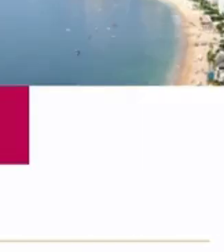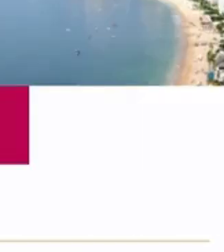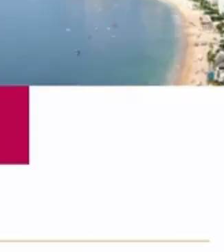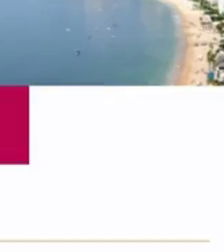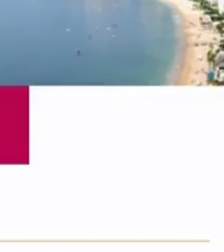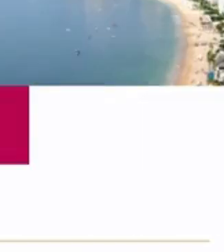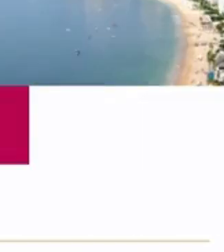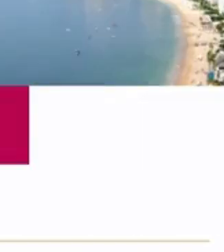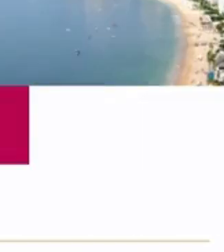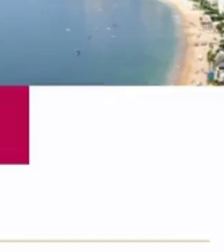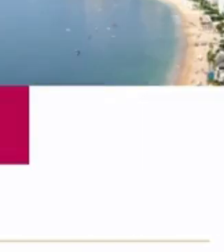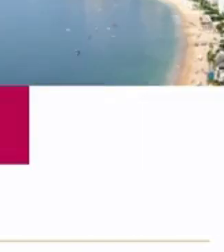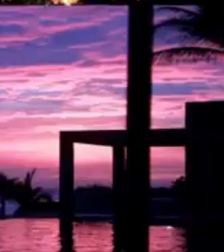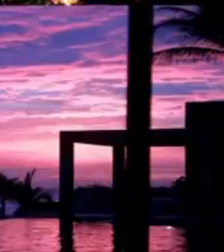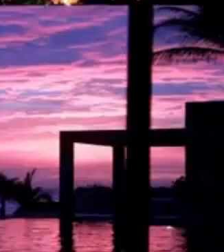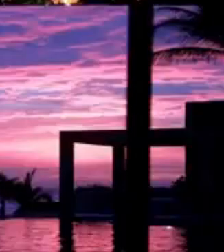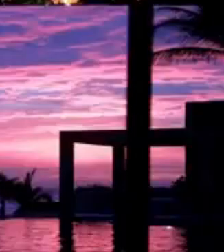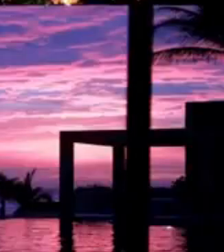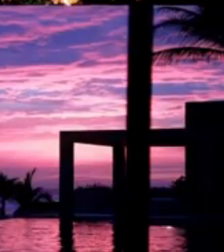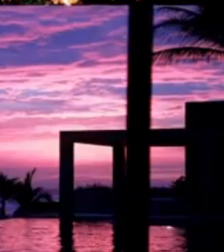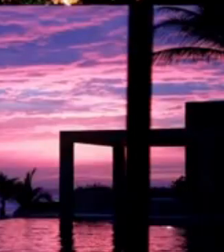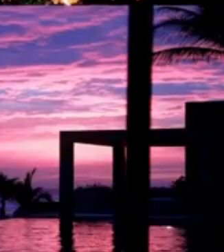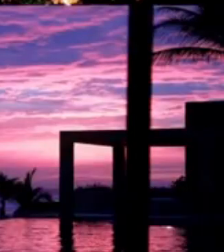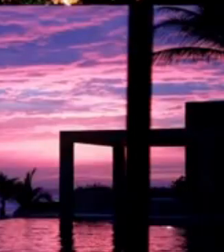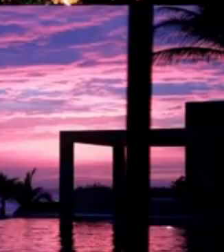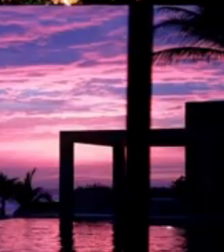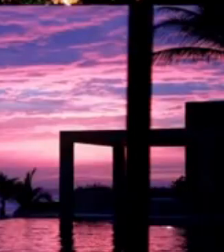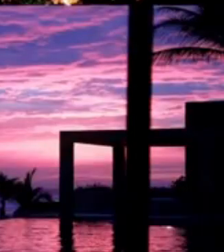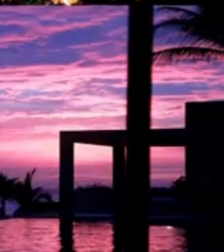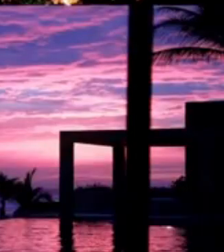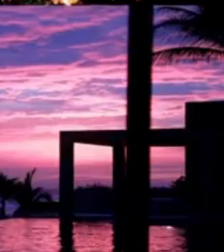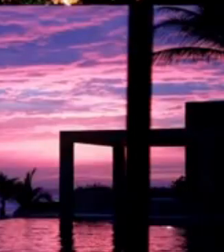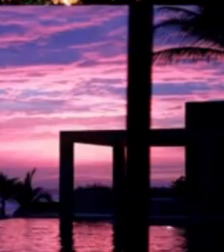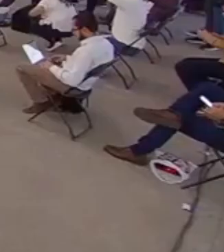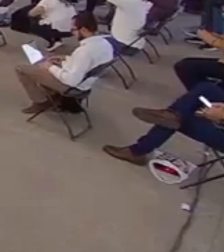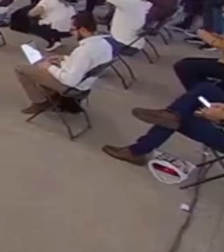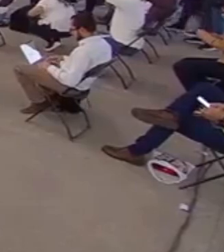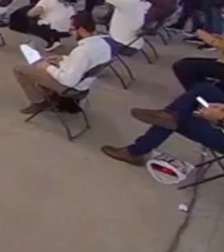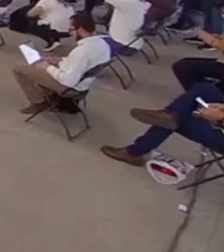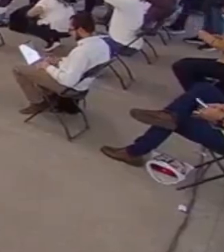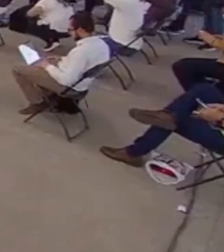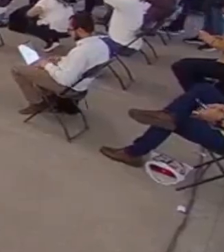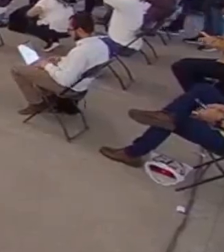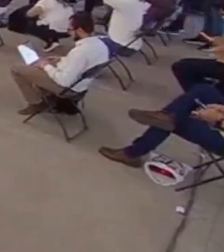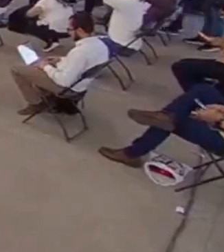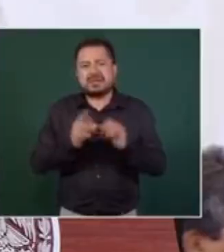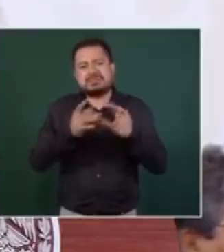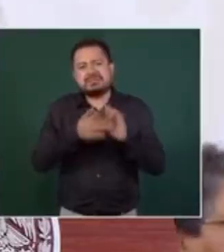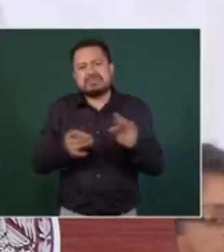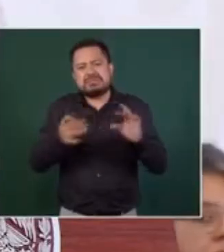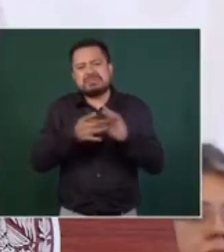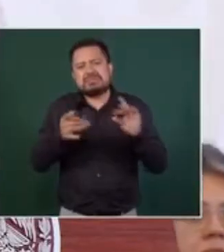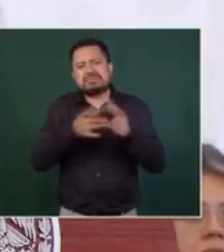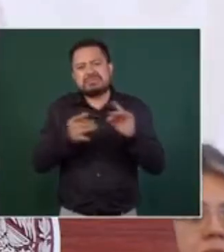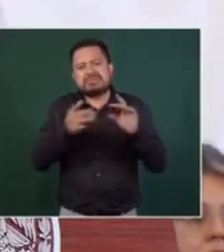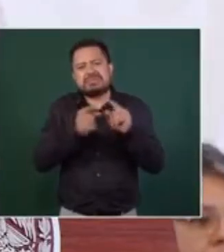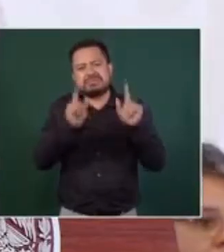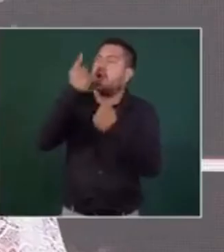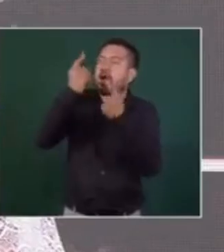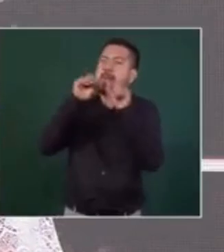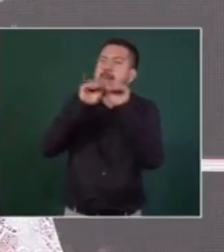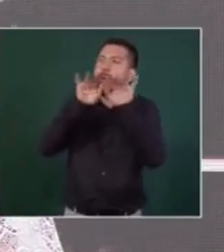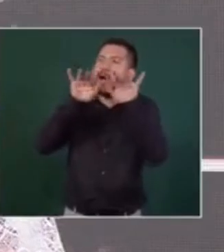destino en los ojos y preferencia de los viajeros globales. Durante la visita del presidente de México, Andrés Manuel López Obrador, a